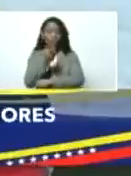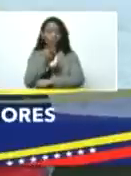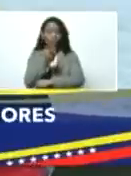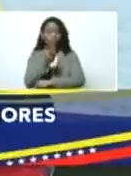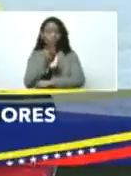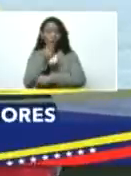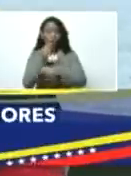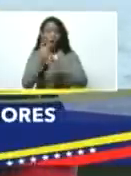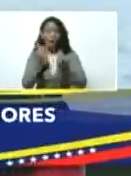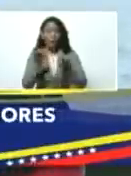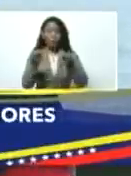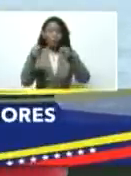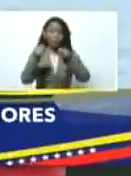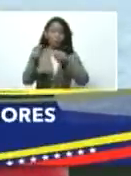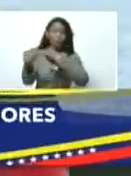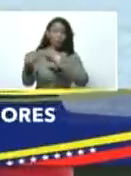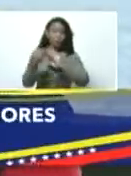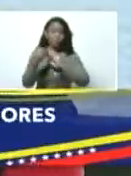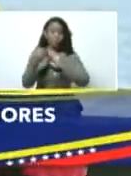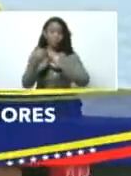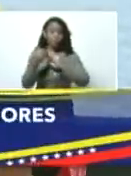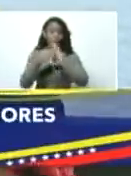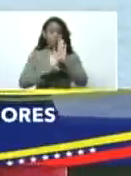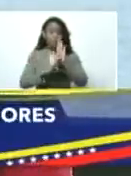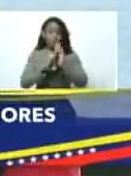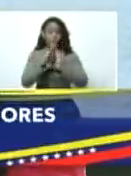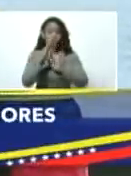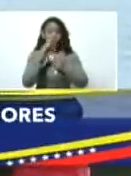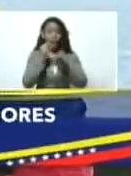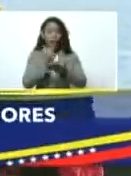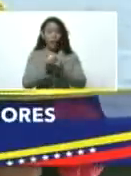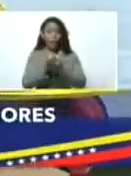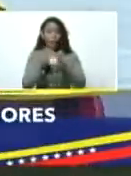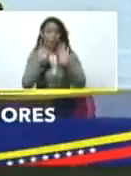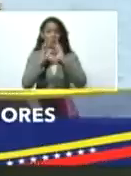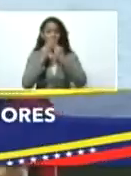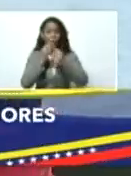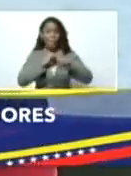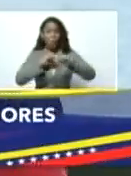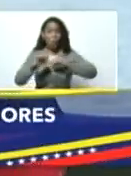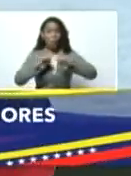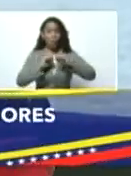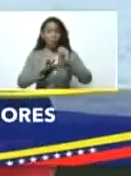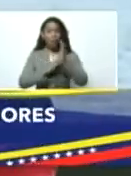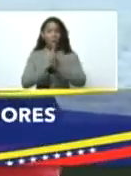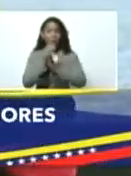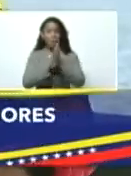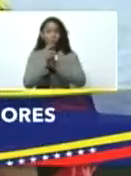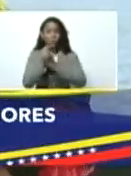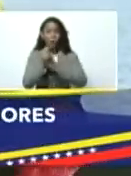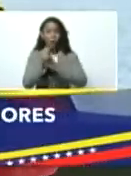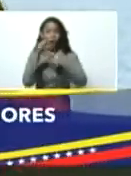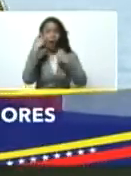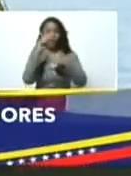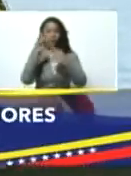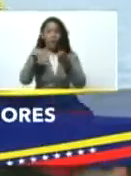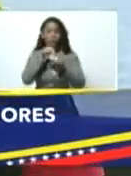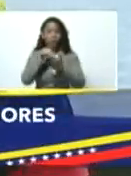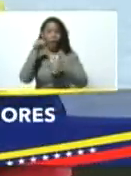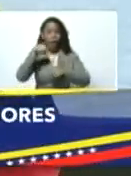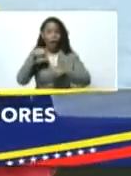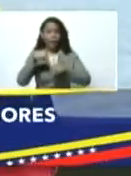contexto del bloqueo, era el surgimiento de la economía familiar, del movimiento de emprendedores a nivel nacional, en esta